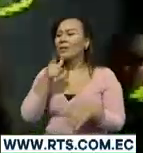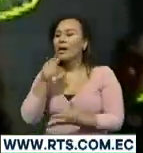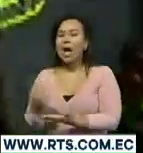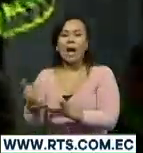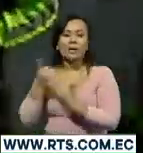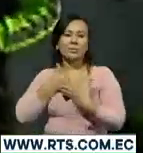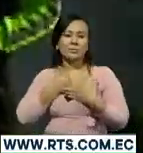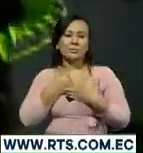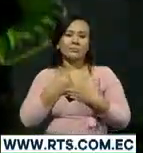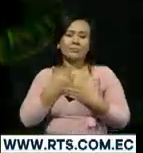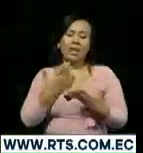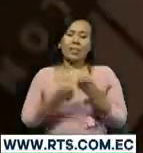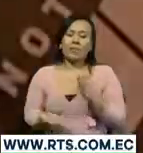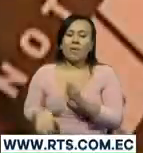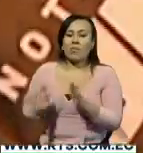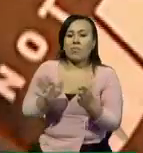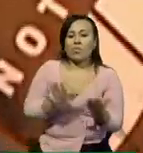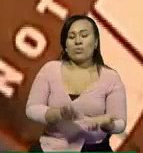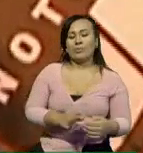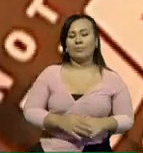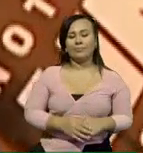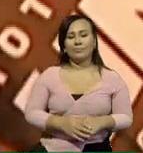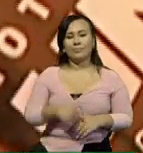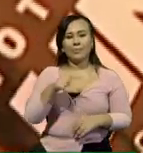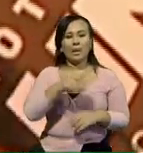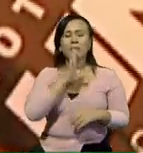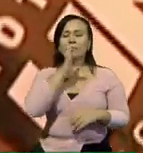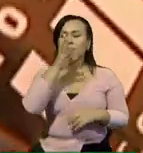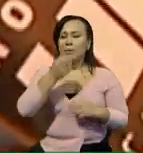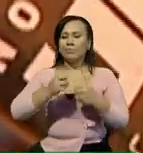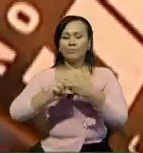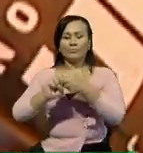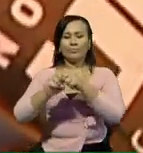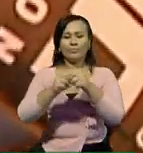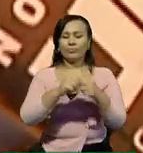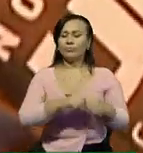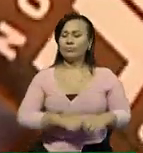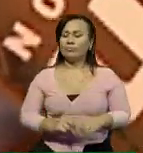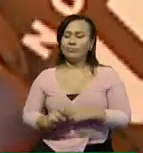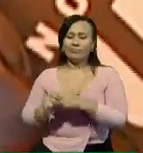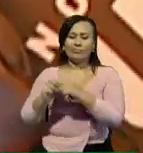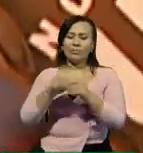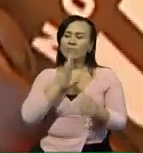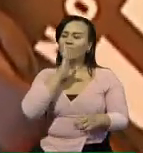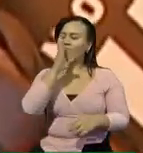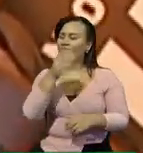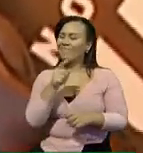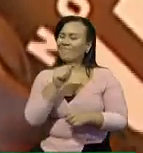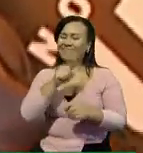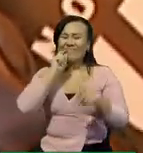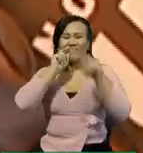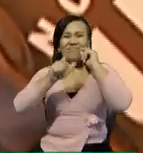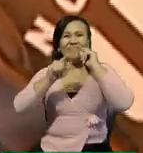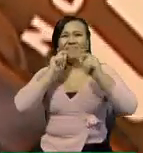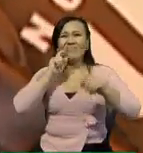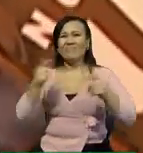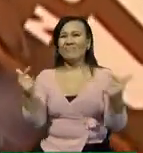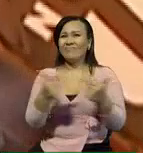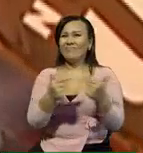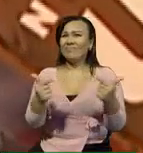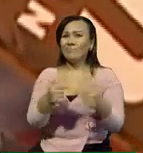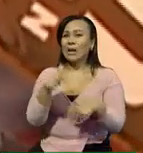ayude, supuestamente murió. Siempre eran los problemas ahí, bebían, se encerraban, gritaban y eran las